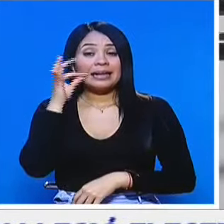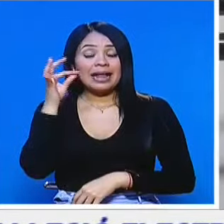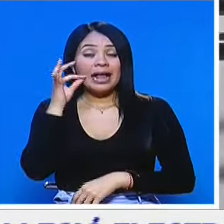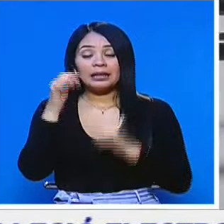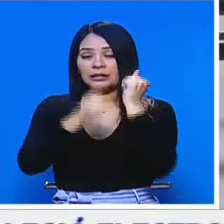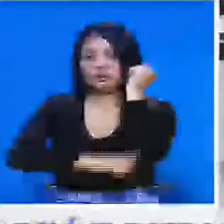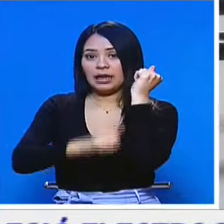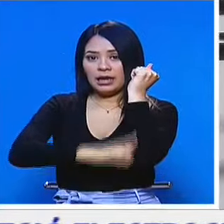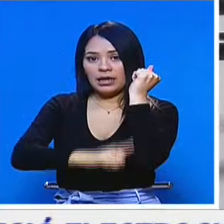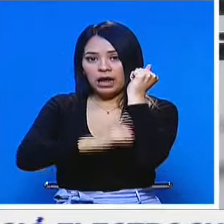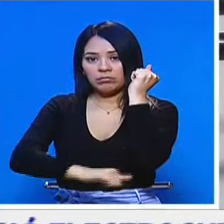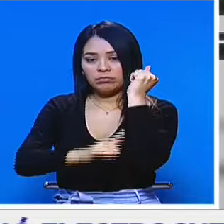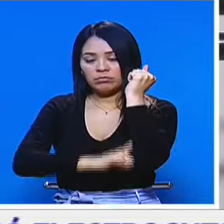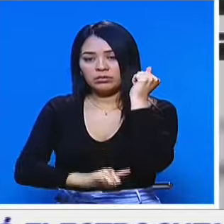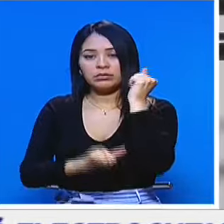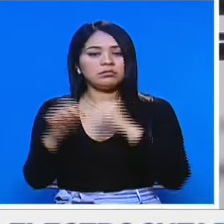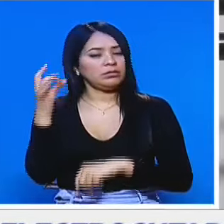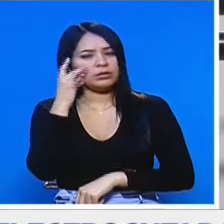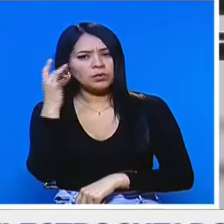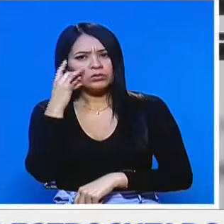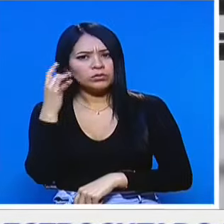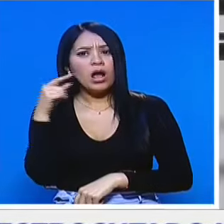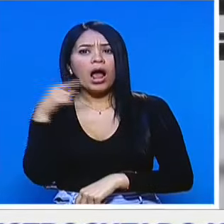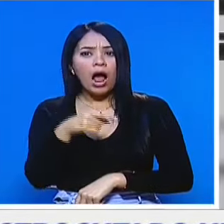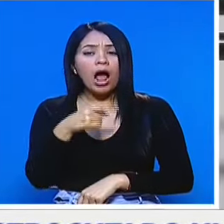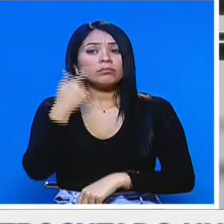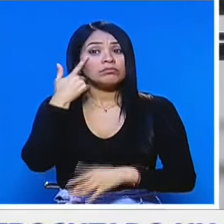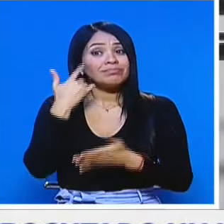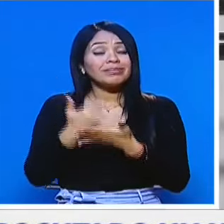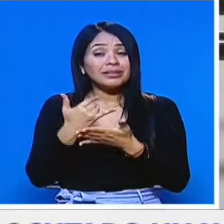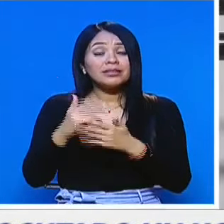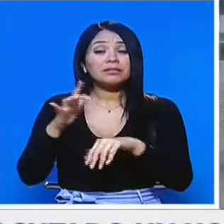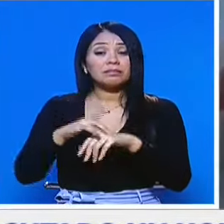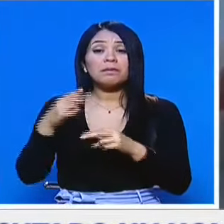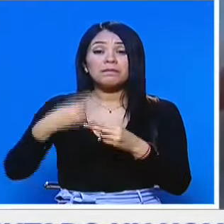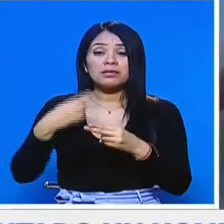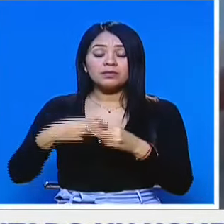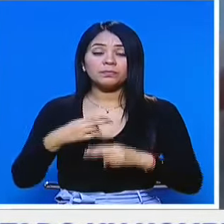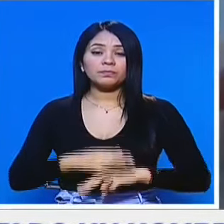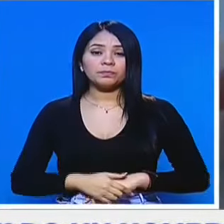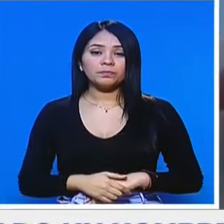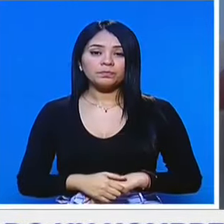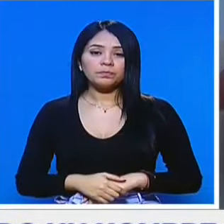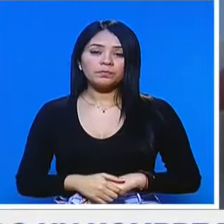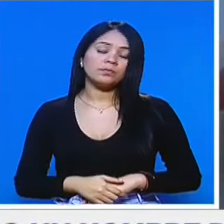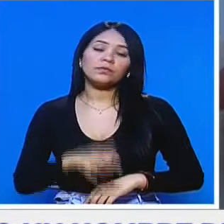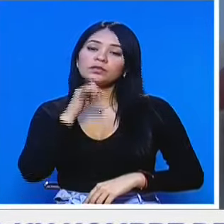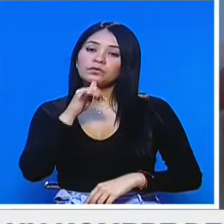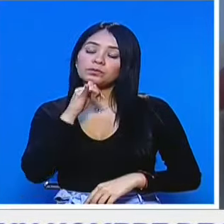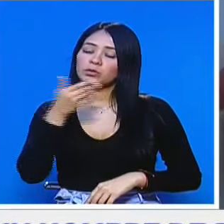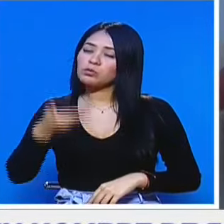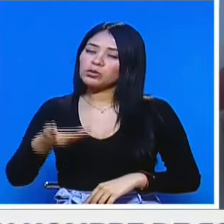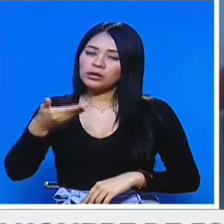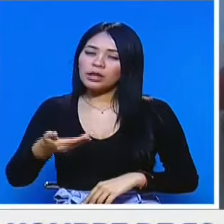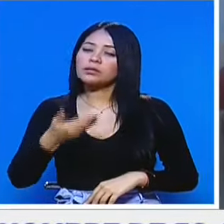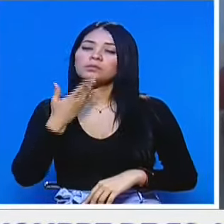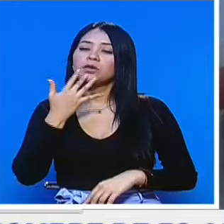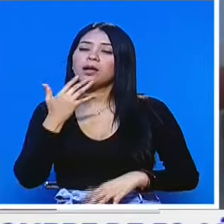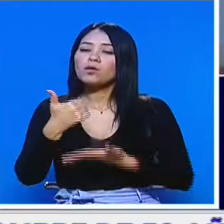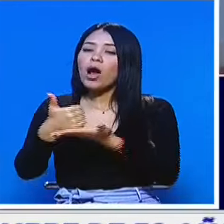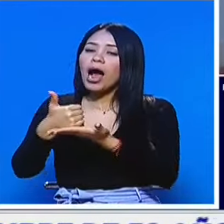electrodoméstico. Lo recomendable es evaluar los quemadores y tuberías que la componen. Bien, es importante que tenga presente que si necesita ayuda